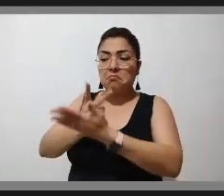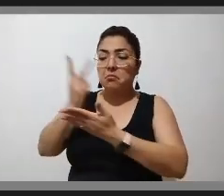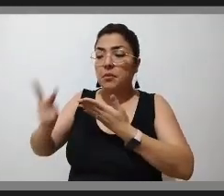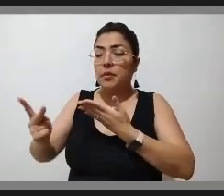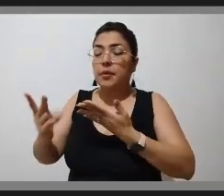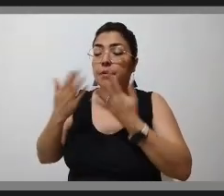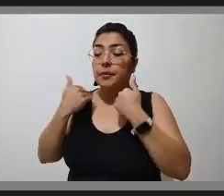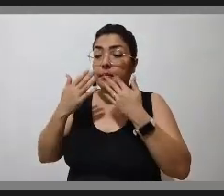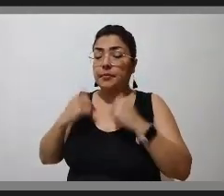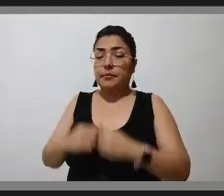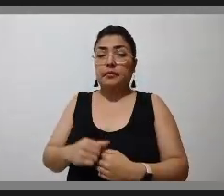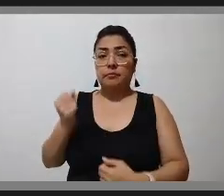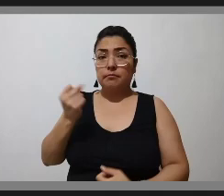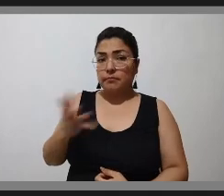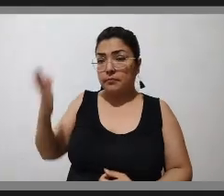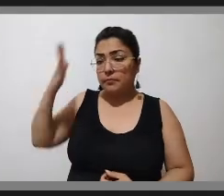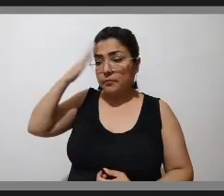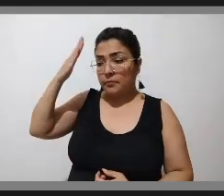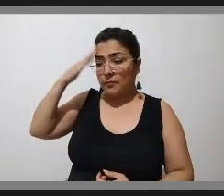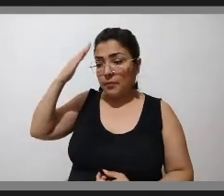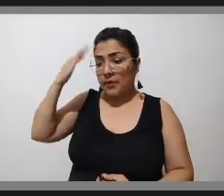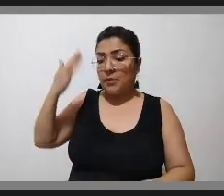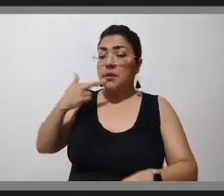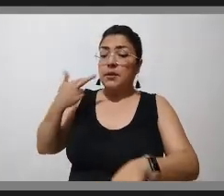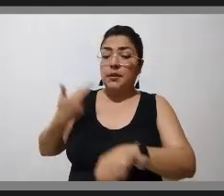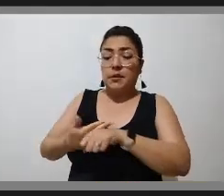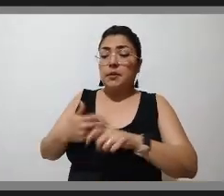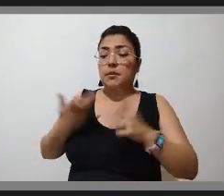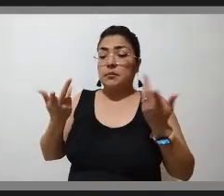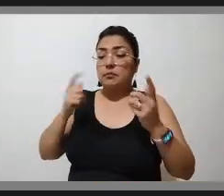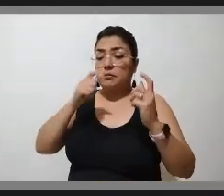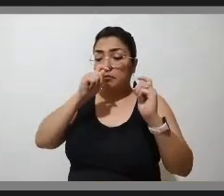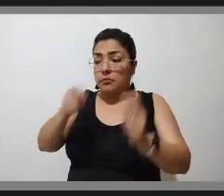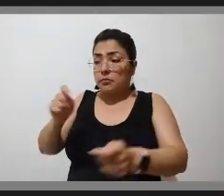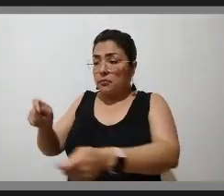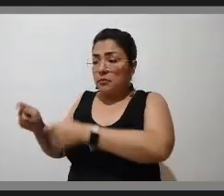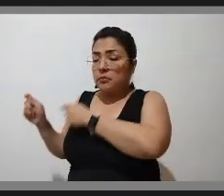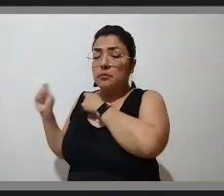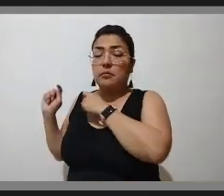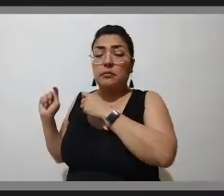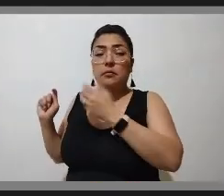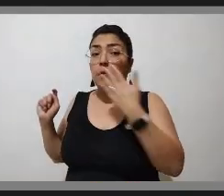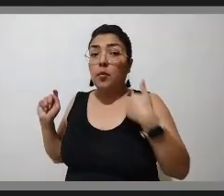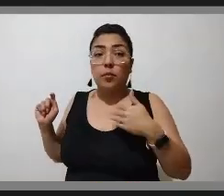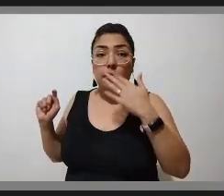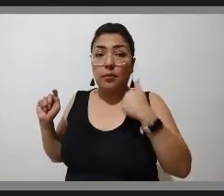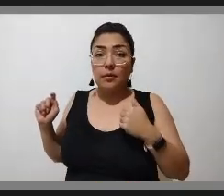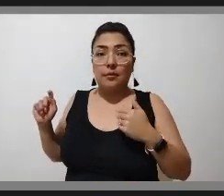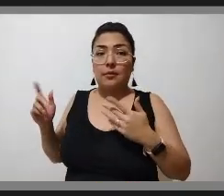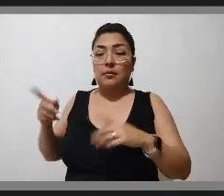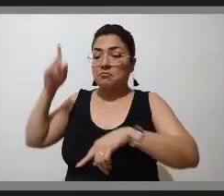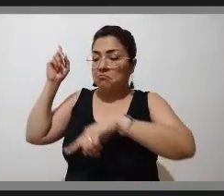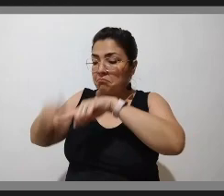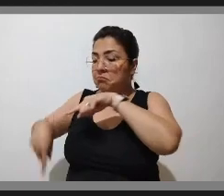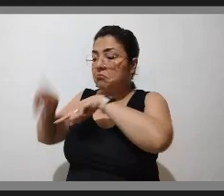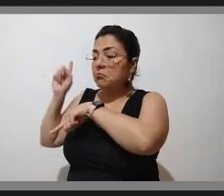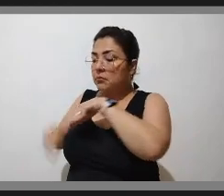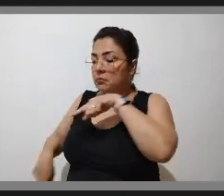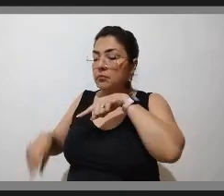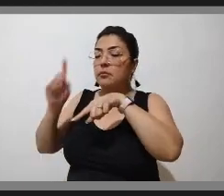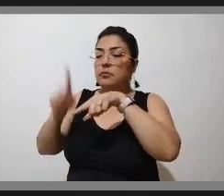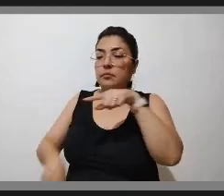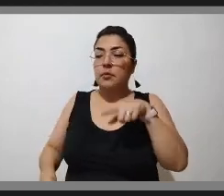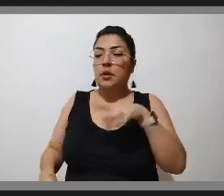Que como ellas no accedieron al poder, como a ellas no se les dieron los espacios que siempre han sido de las mujeres, se los quitaron